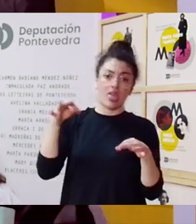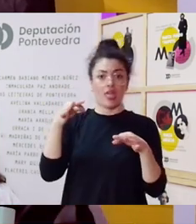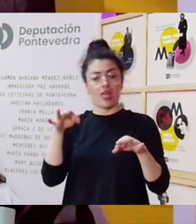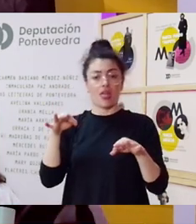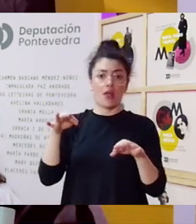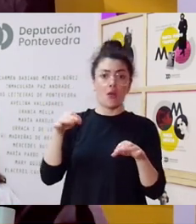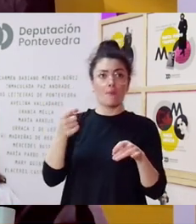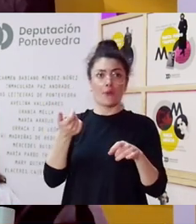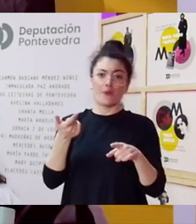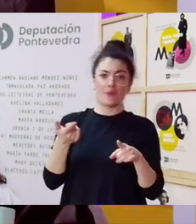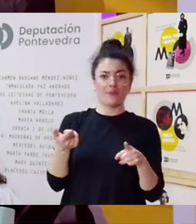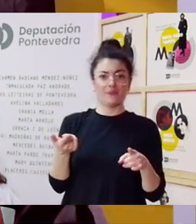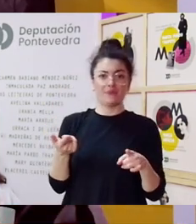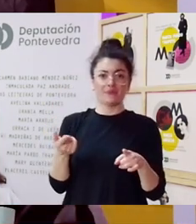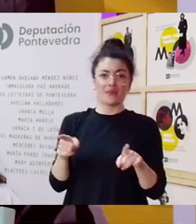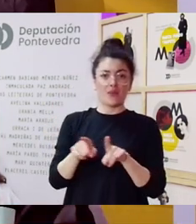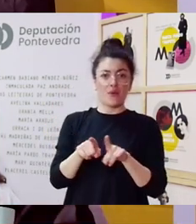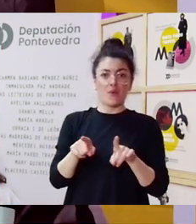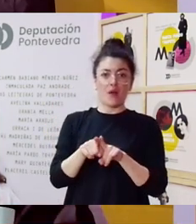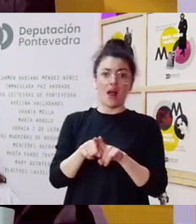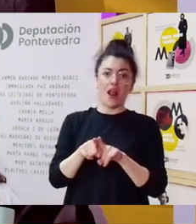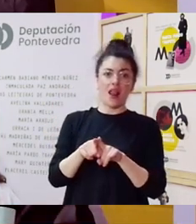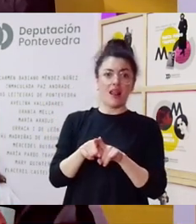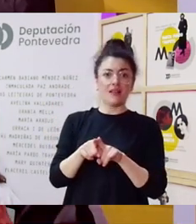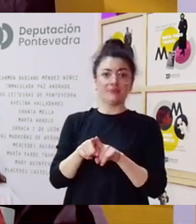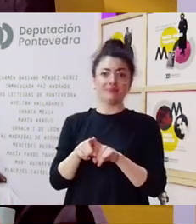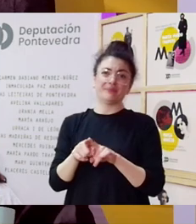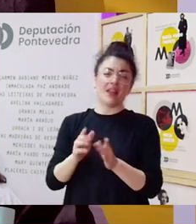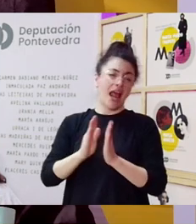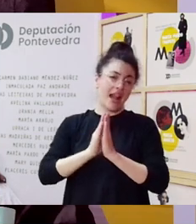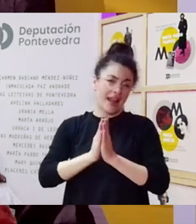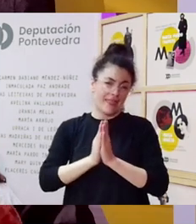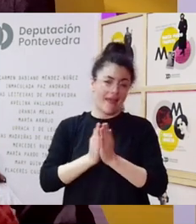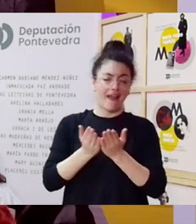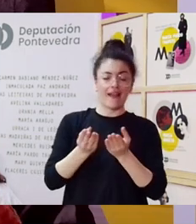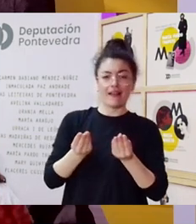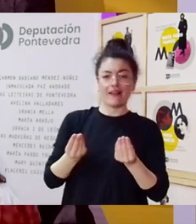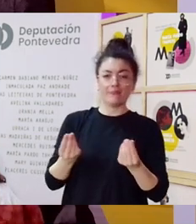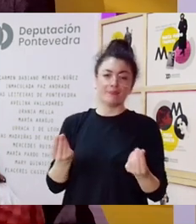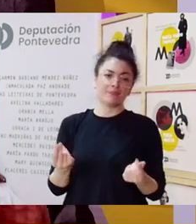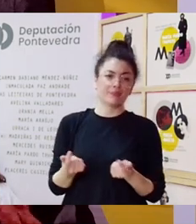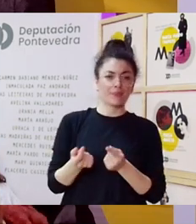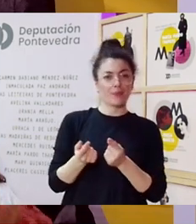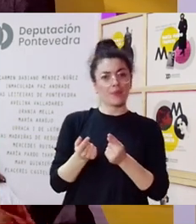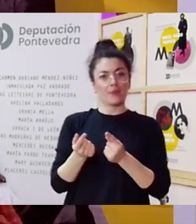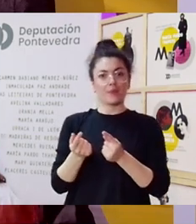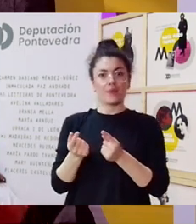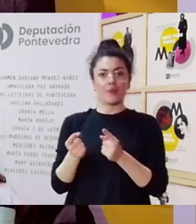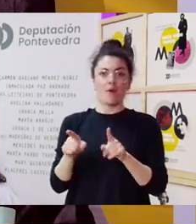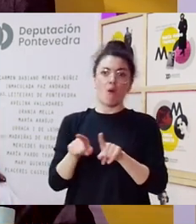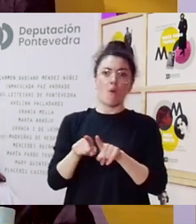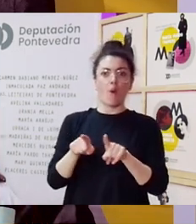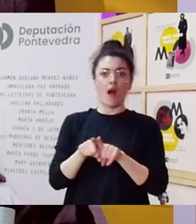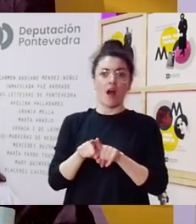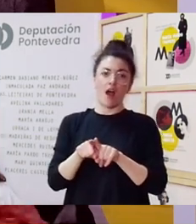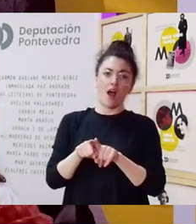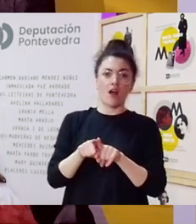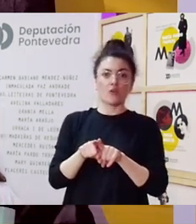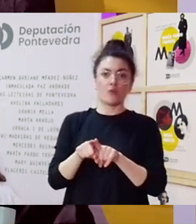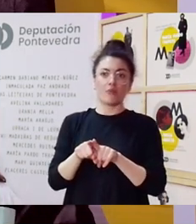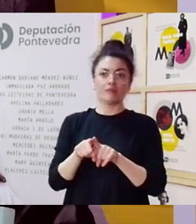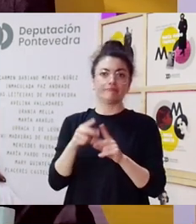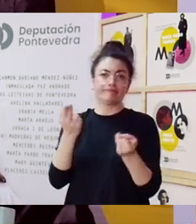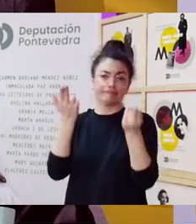de meapilas, moi de rezar, moi de estar de acuerdo co que nos